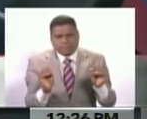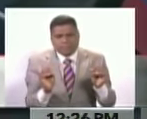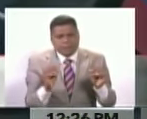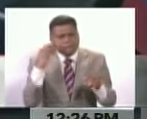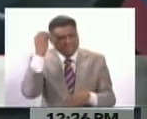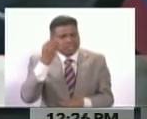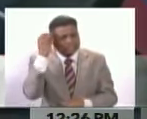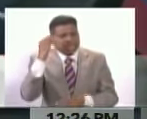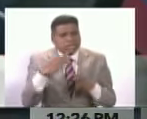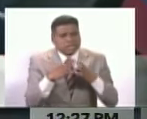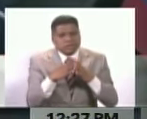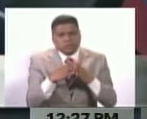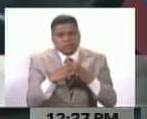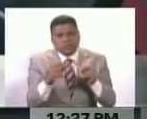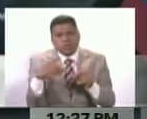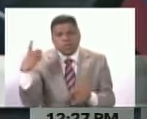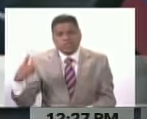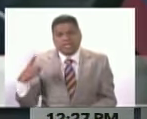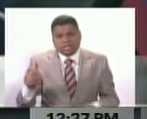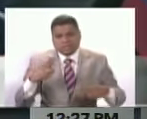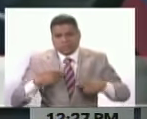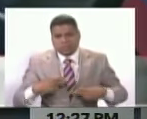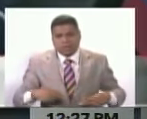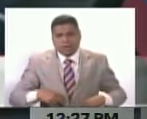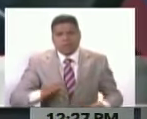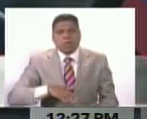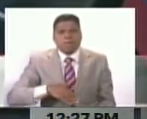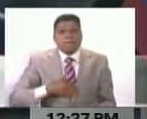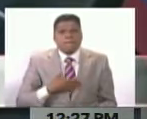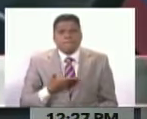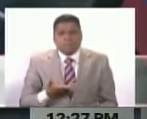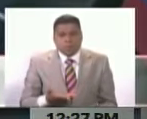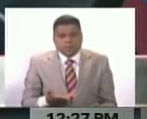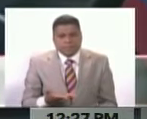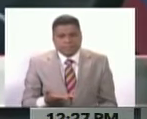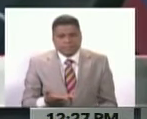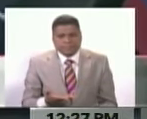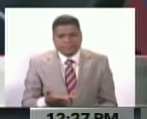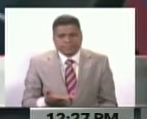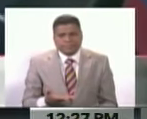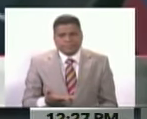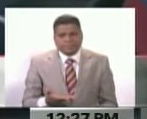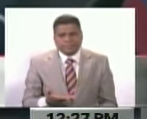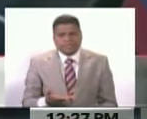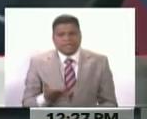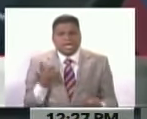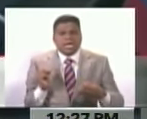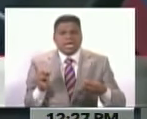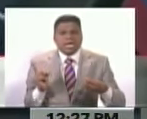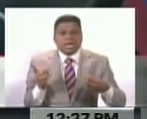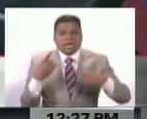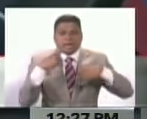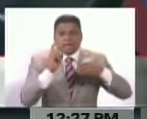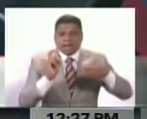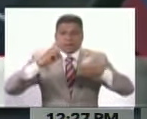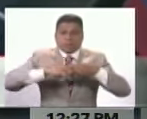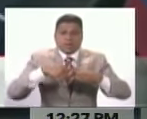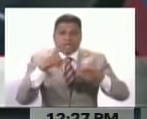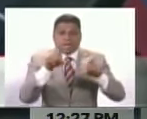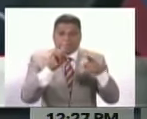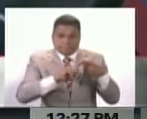multilaterales los derechos humanos puedan recibir un trato mucho más transversal, incluir el derecho a la educación, a la